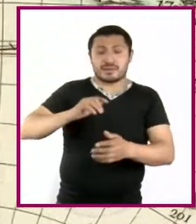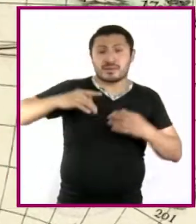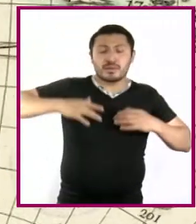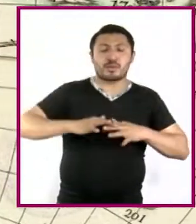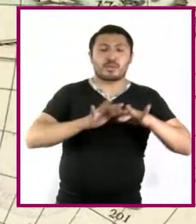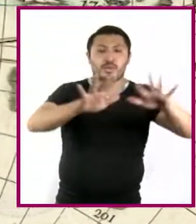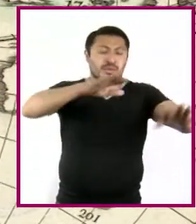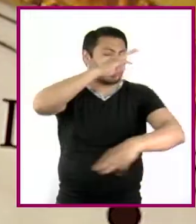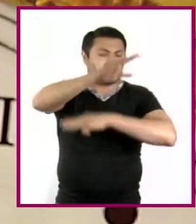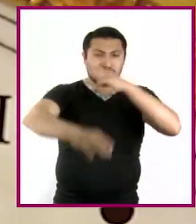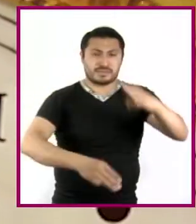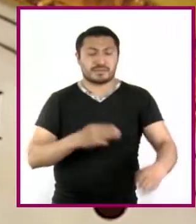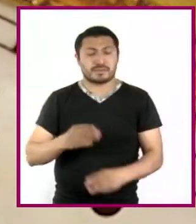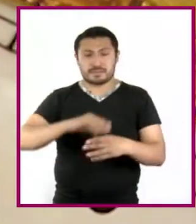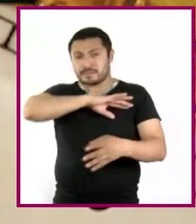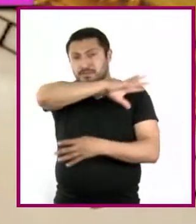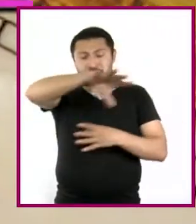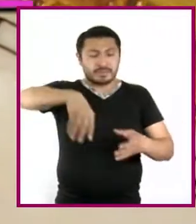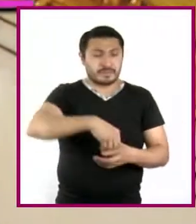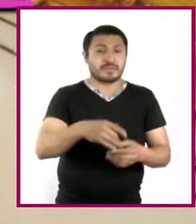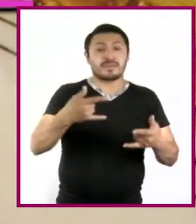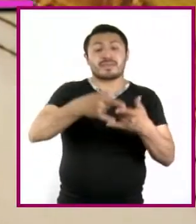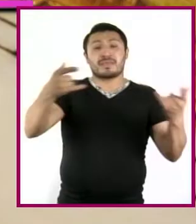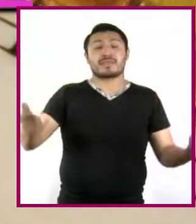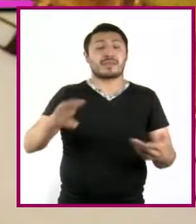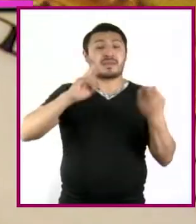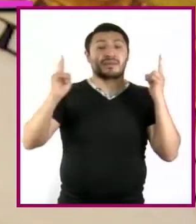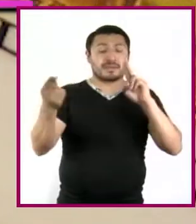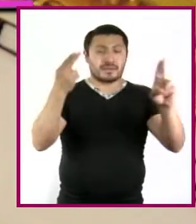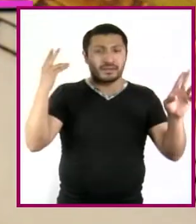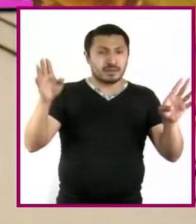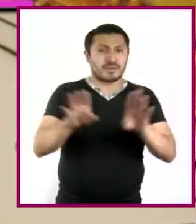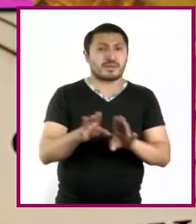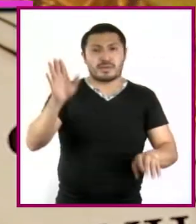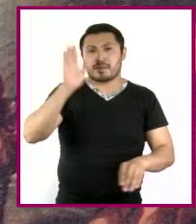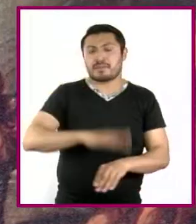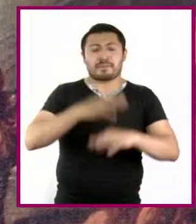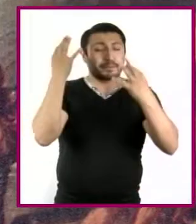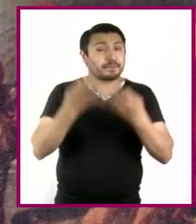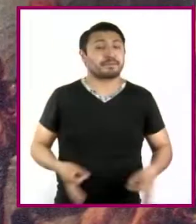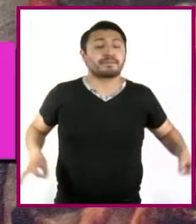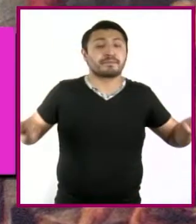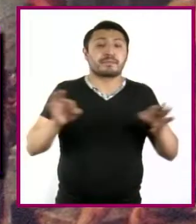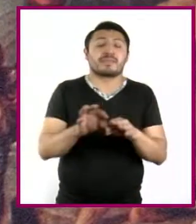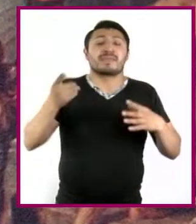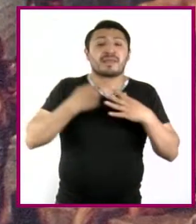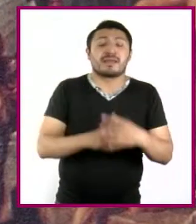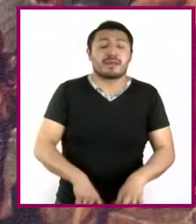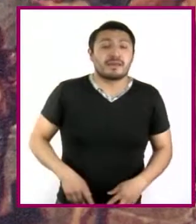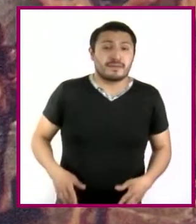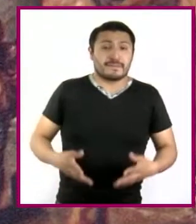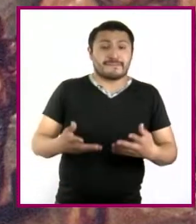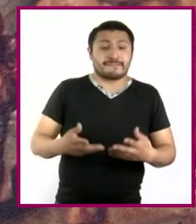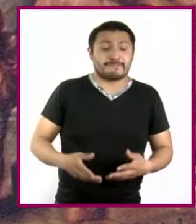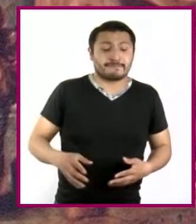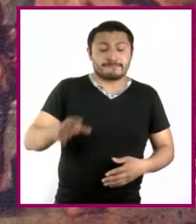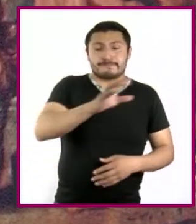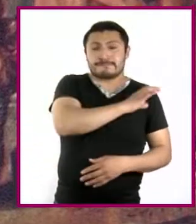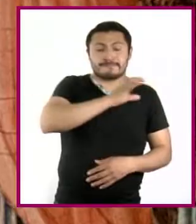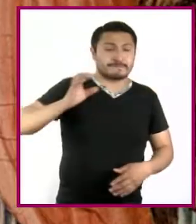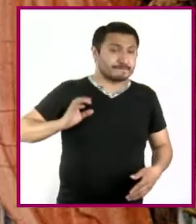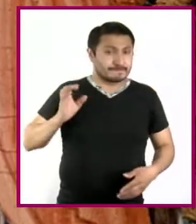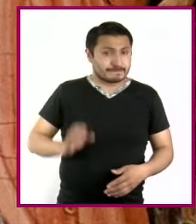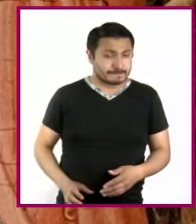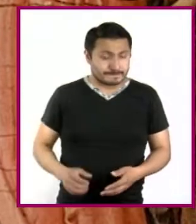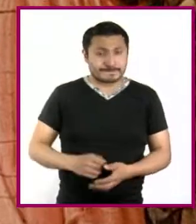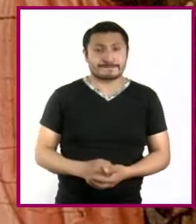mundo conocido. La historia universal, en un sentido más amplio, surgió con la llegada del cristianismo.